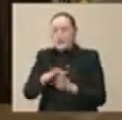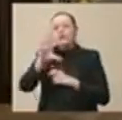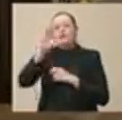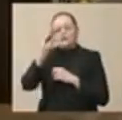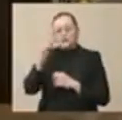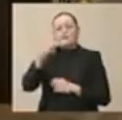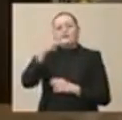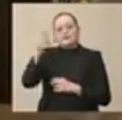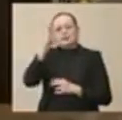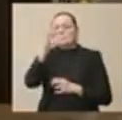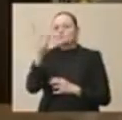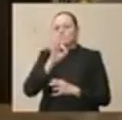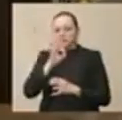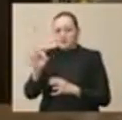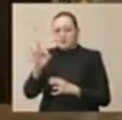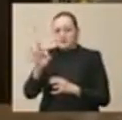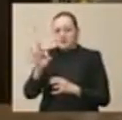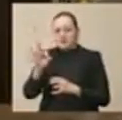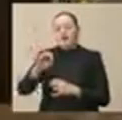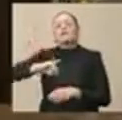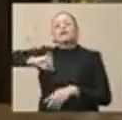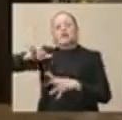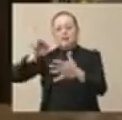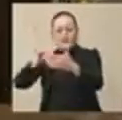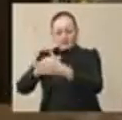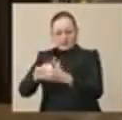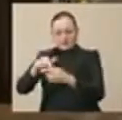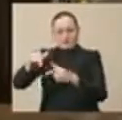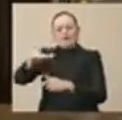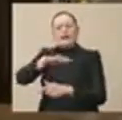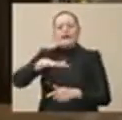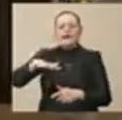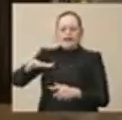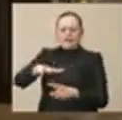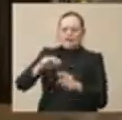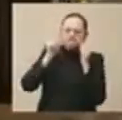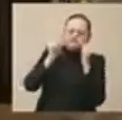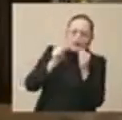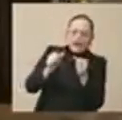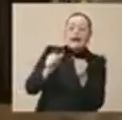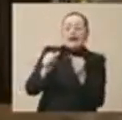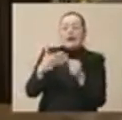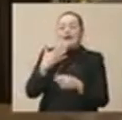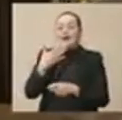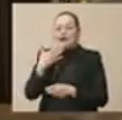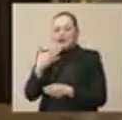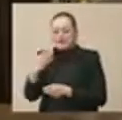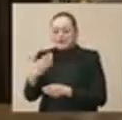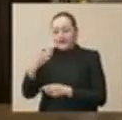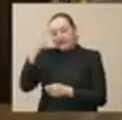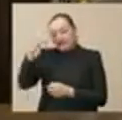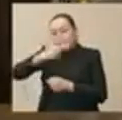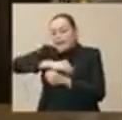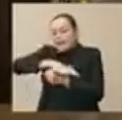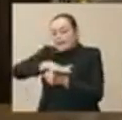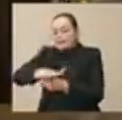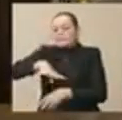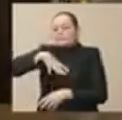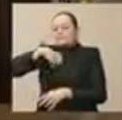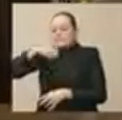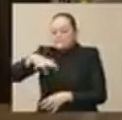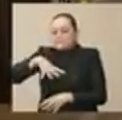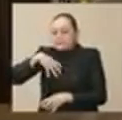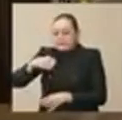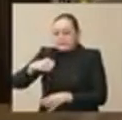dentro del programa el 96 por ciento corresponde al municipio de los cabos que es donde se han observado los